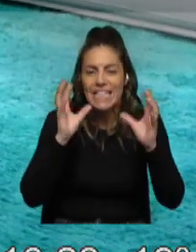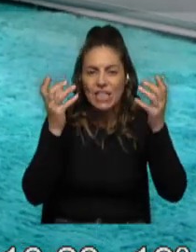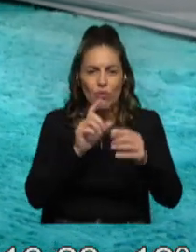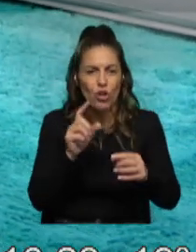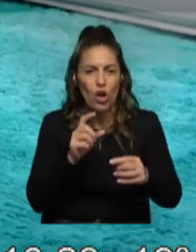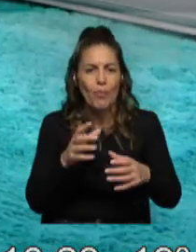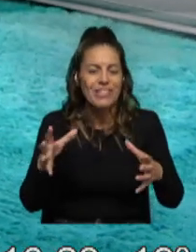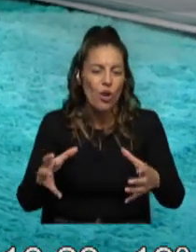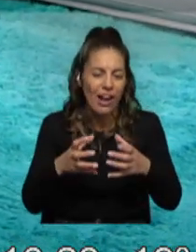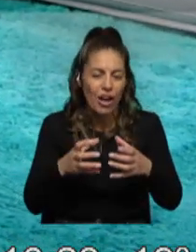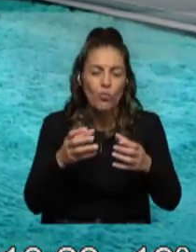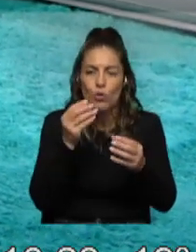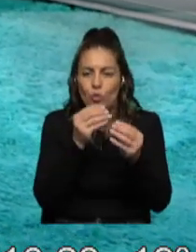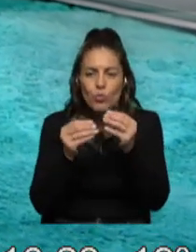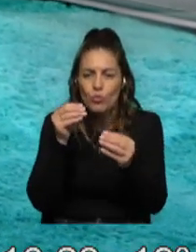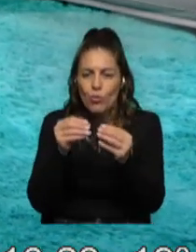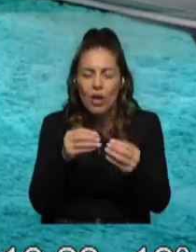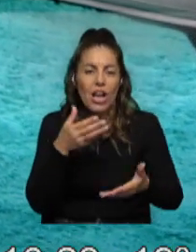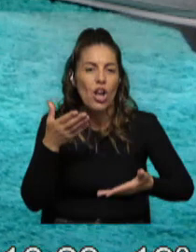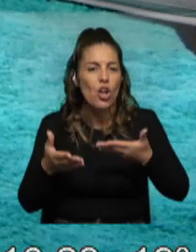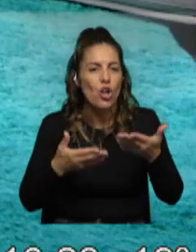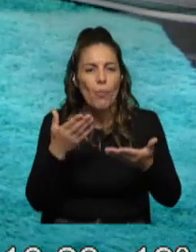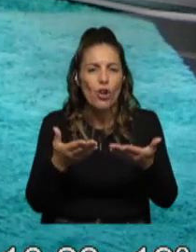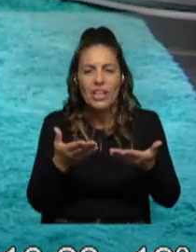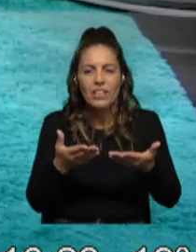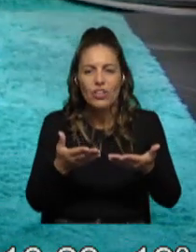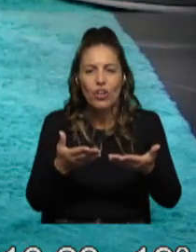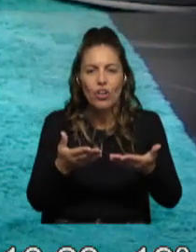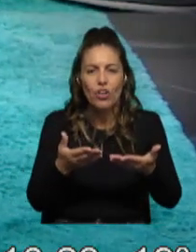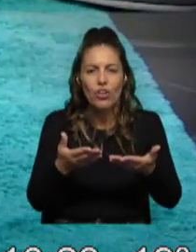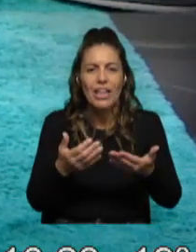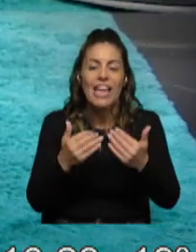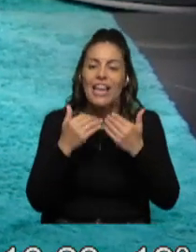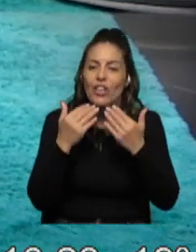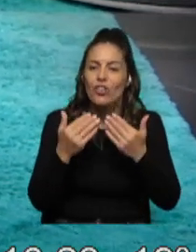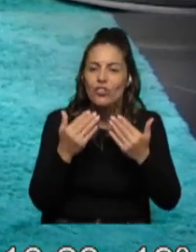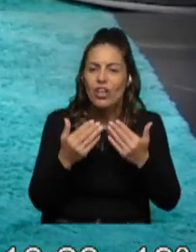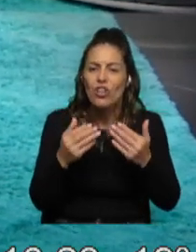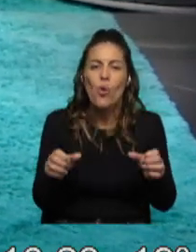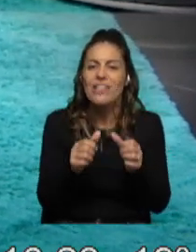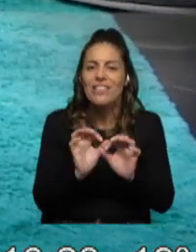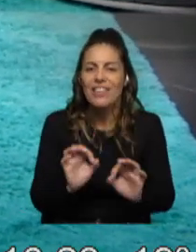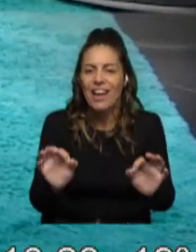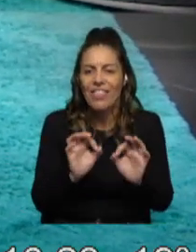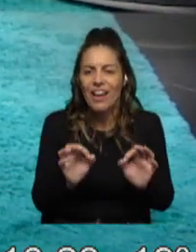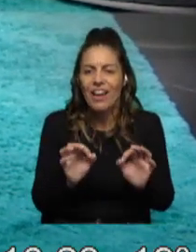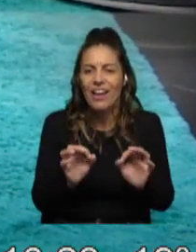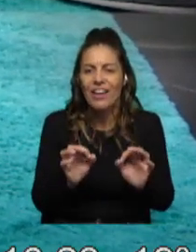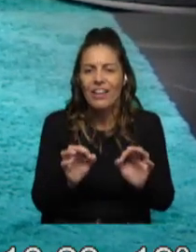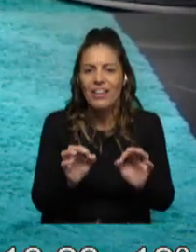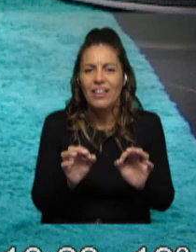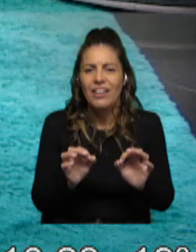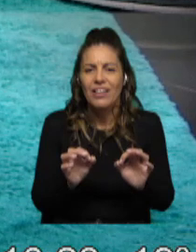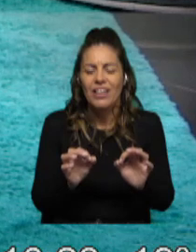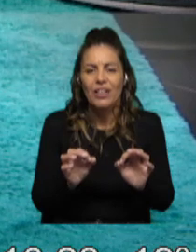doy besos, lo molesto, quien dice... Él no sabe nada porque... Él no hace nada. Solo pone su mejor cara de